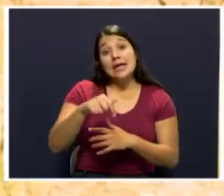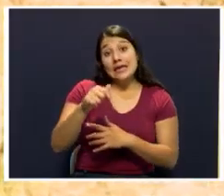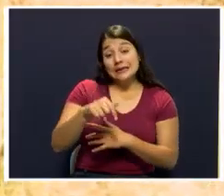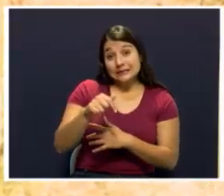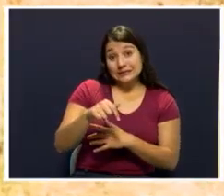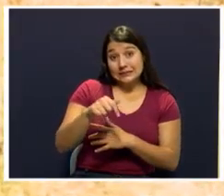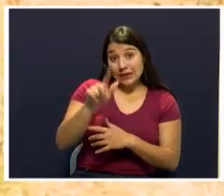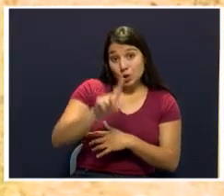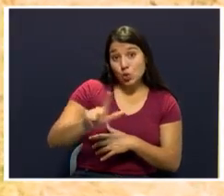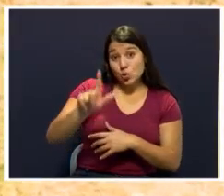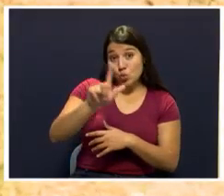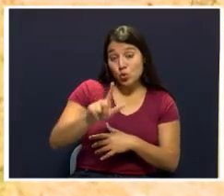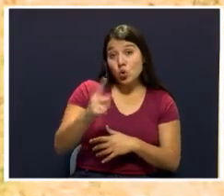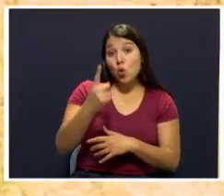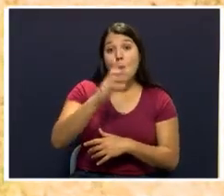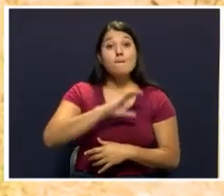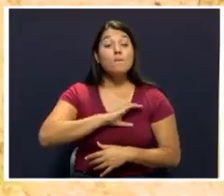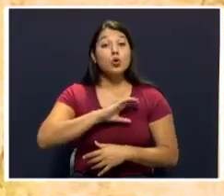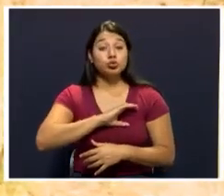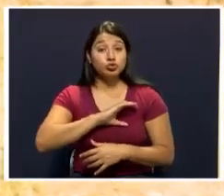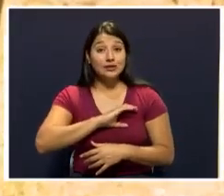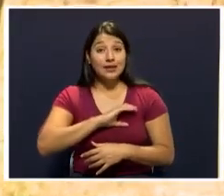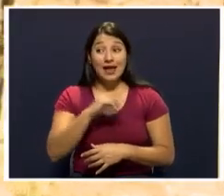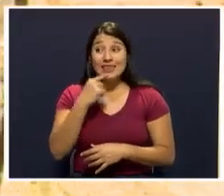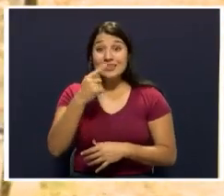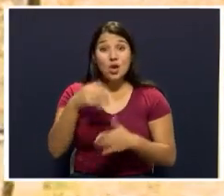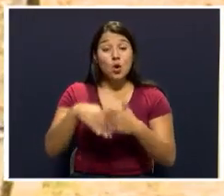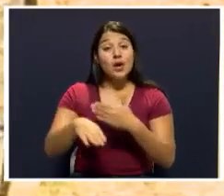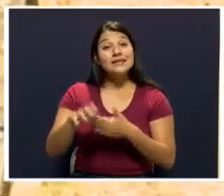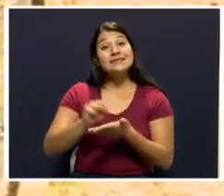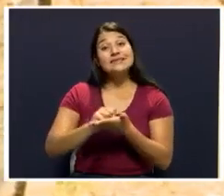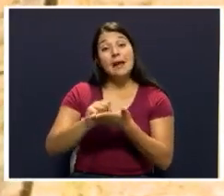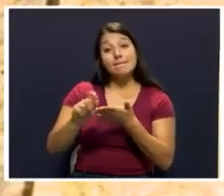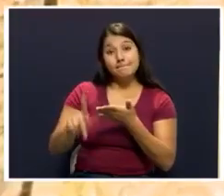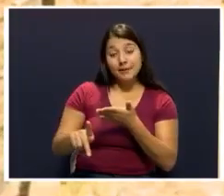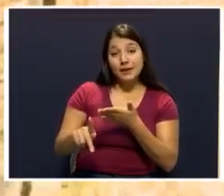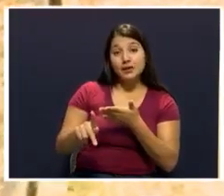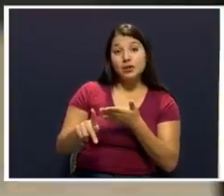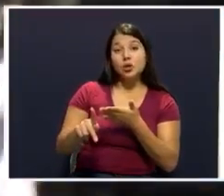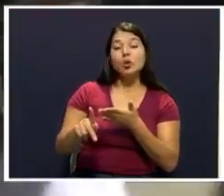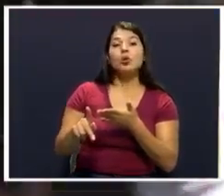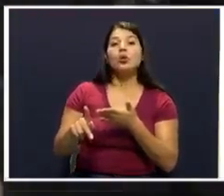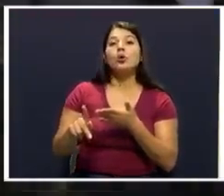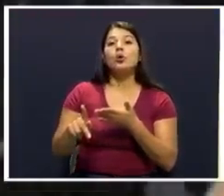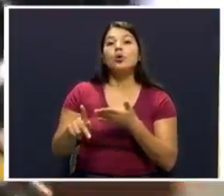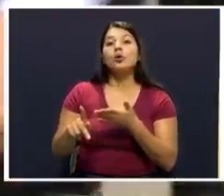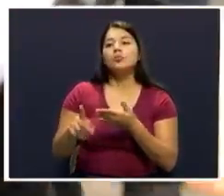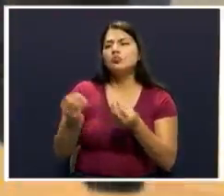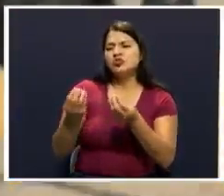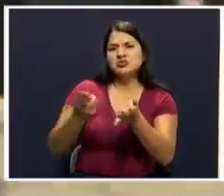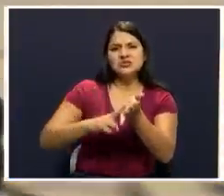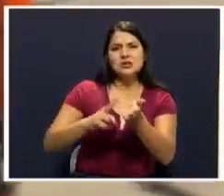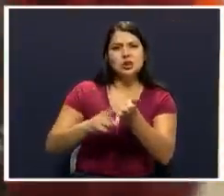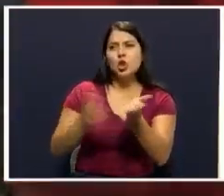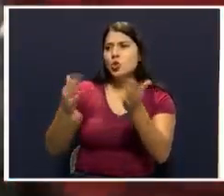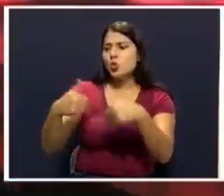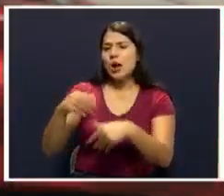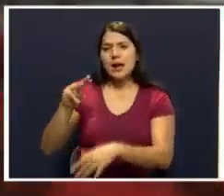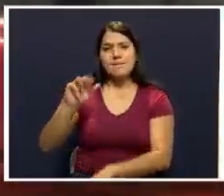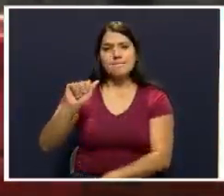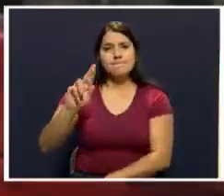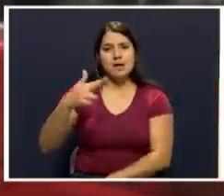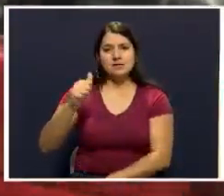tránsito, el policía de tránsito Lennon Jiménez señaló que en San Pedro realizaron infracciones por falta de marchamo, licencias vencidas y